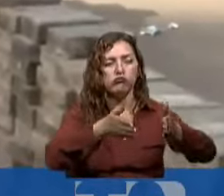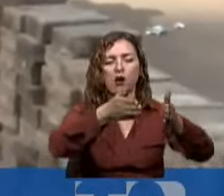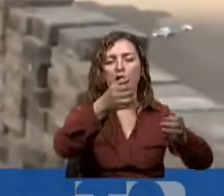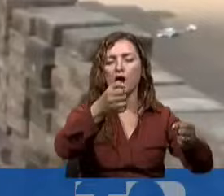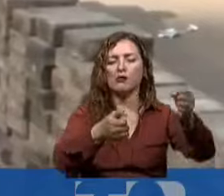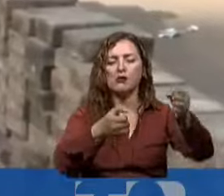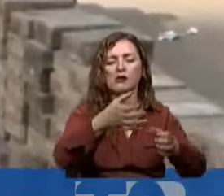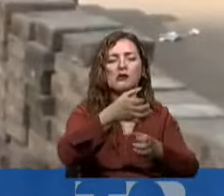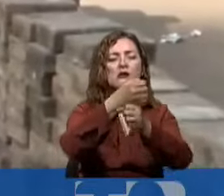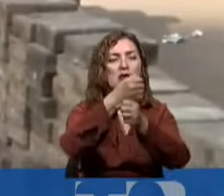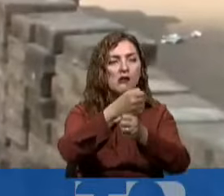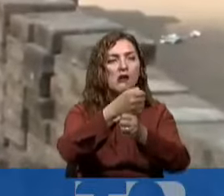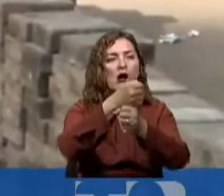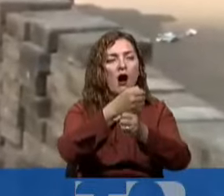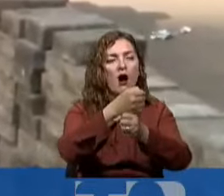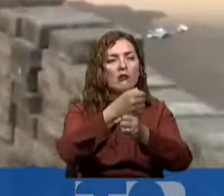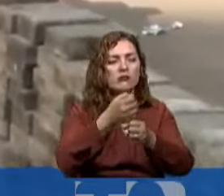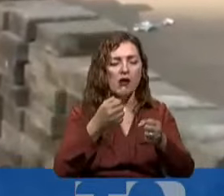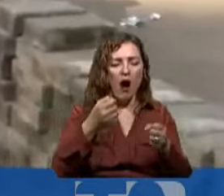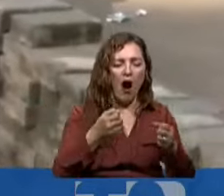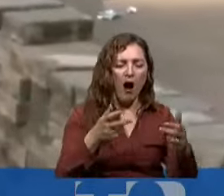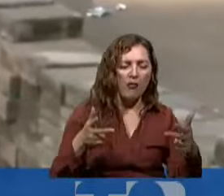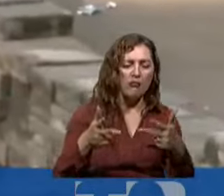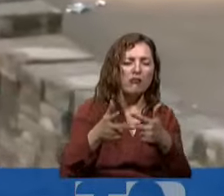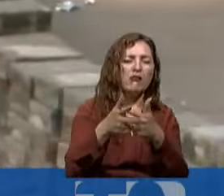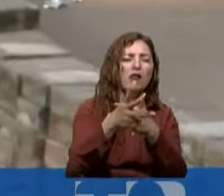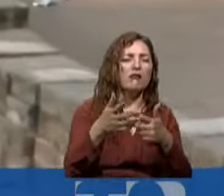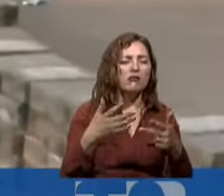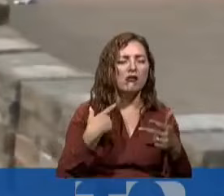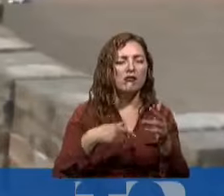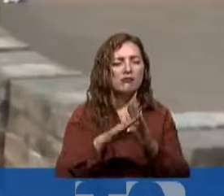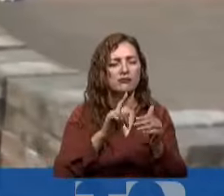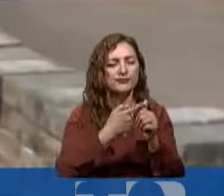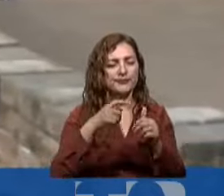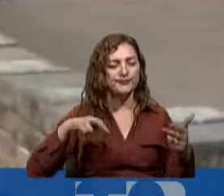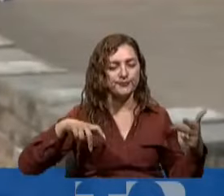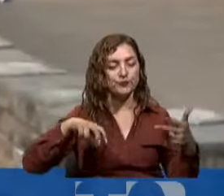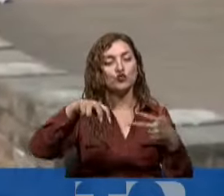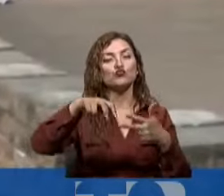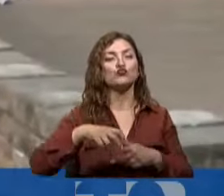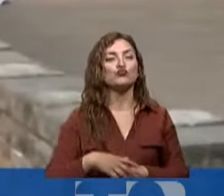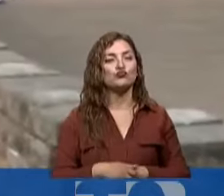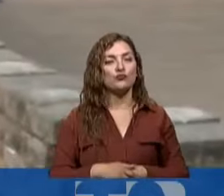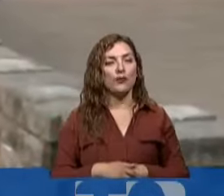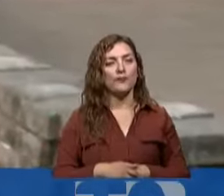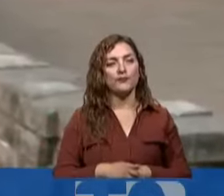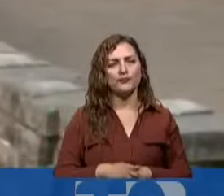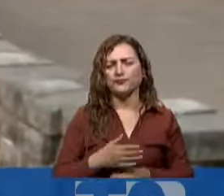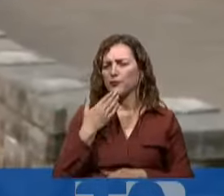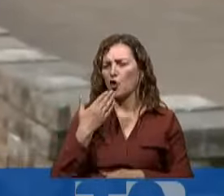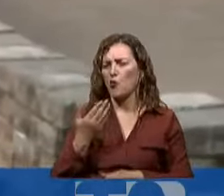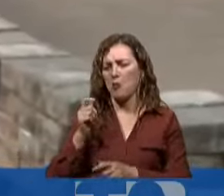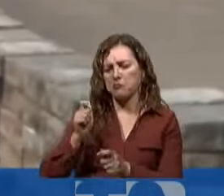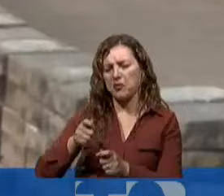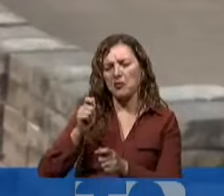brindar una seguridad vial en el cruce de los actores, de los principales actores de la movilidad, que son los peatones. Esto va a ser por intersecciones. ¿En